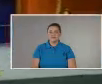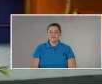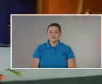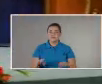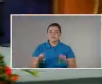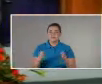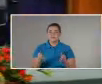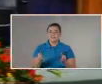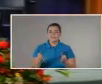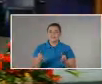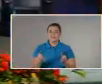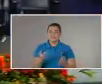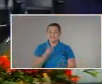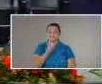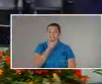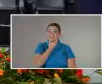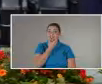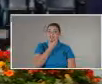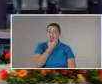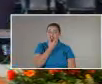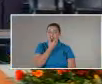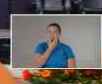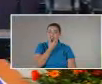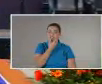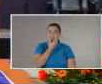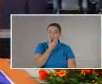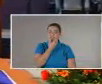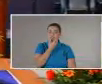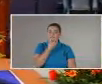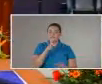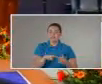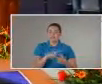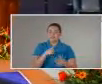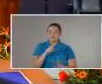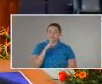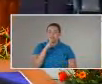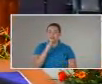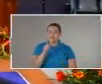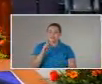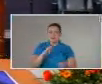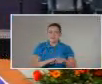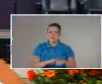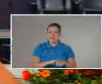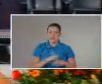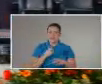Entonces, se sonríe cuando es más difícil. Imagínese eso.